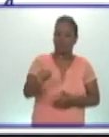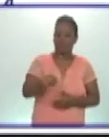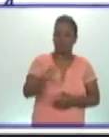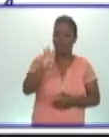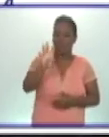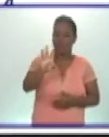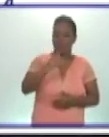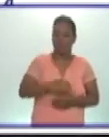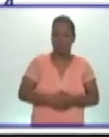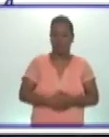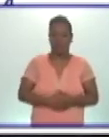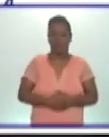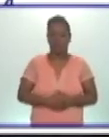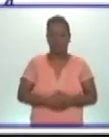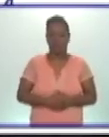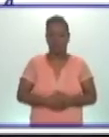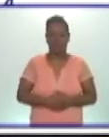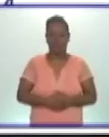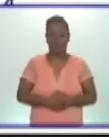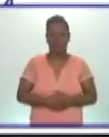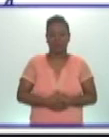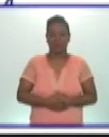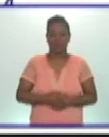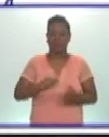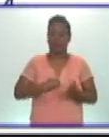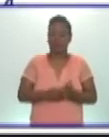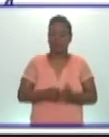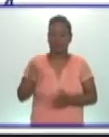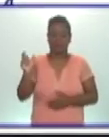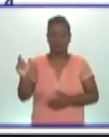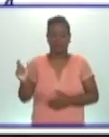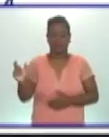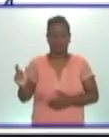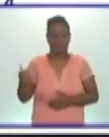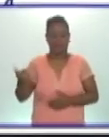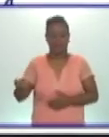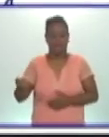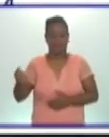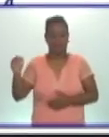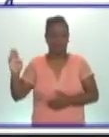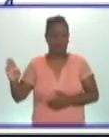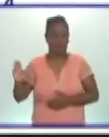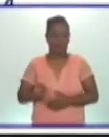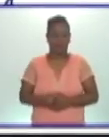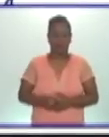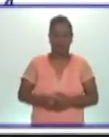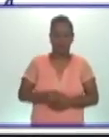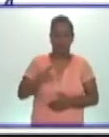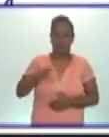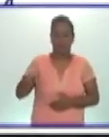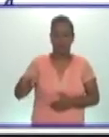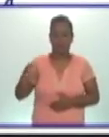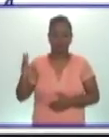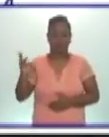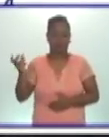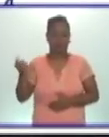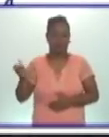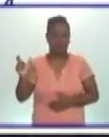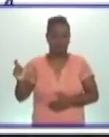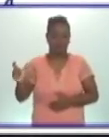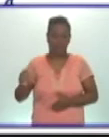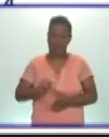4. Y ahora multiplicamos las partes literales, agrupando variables iguales. A la